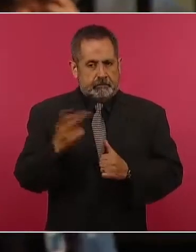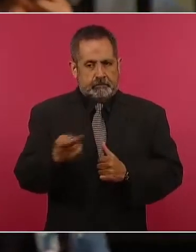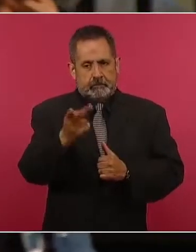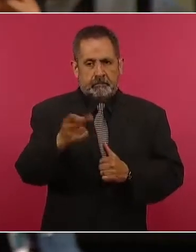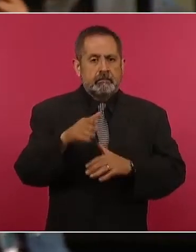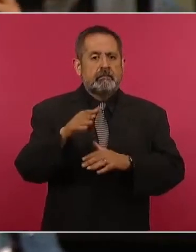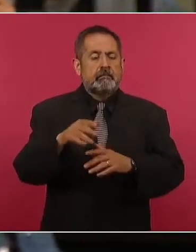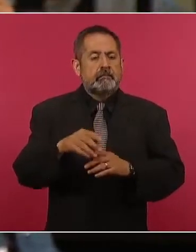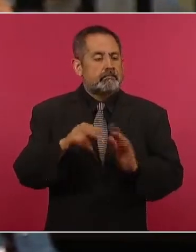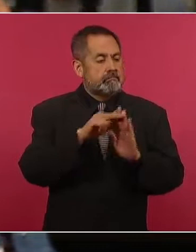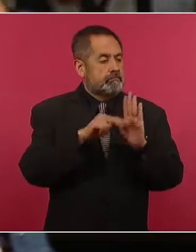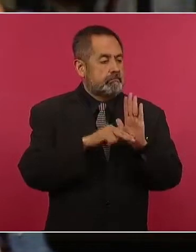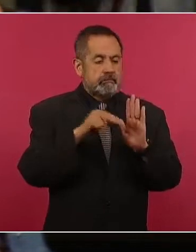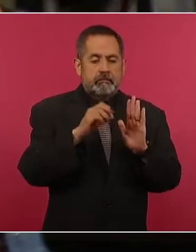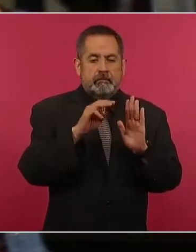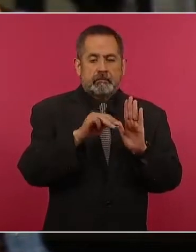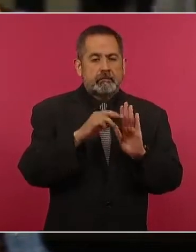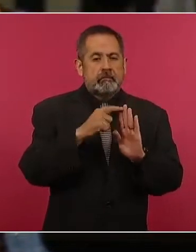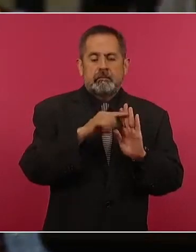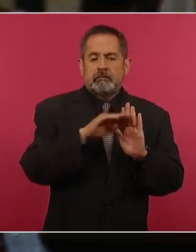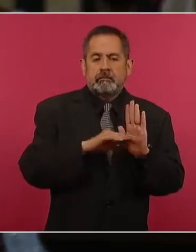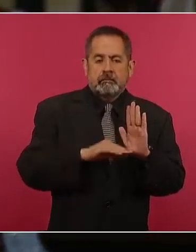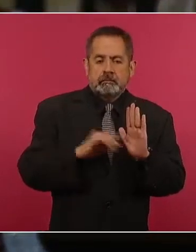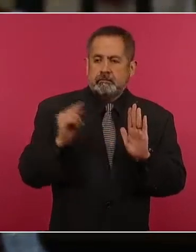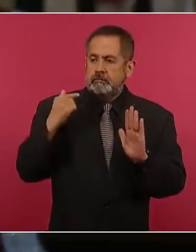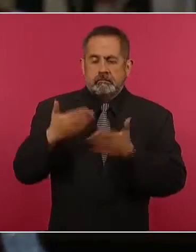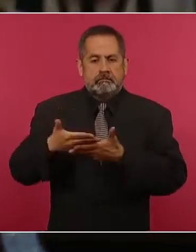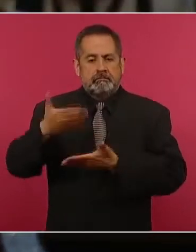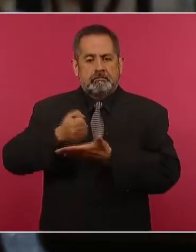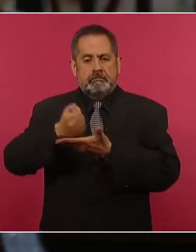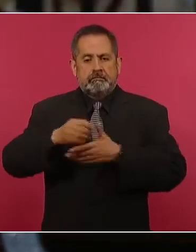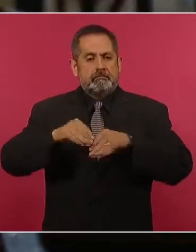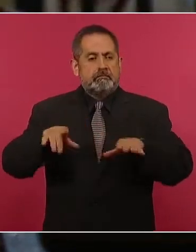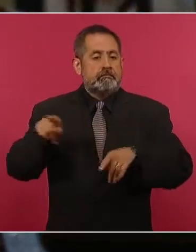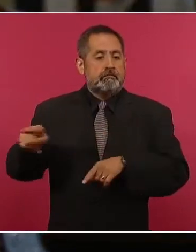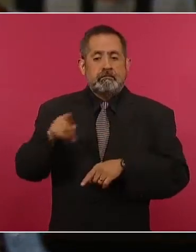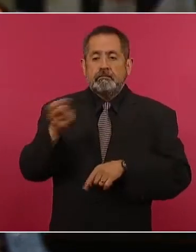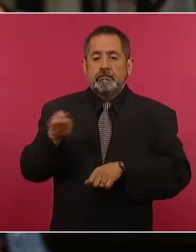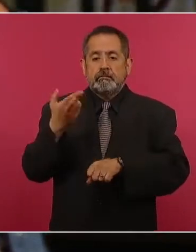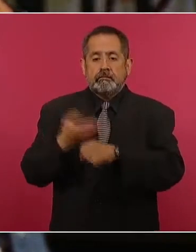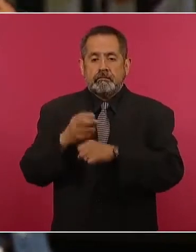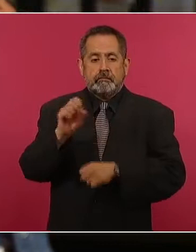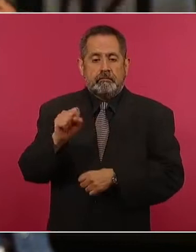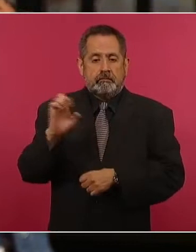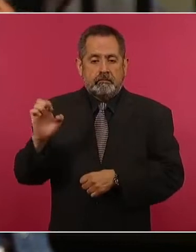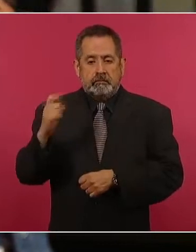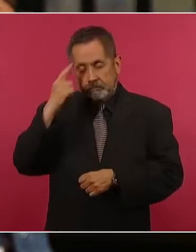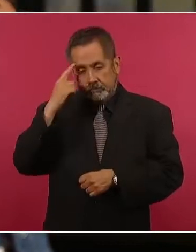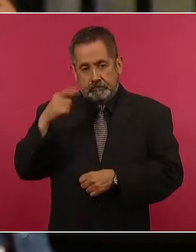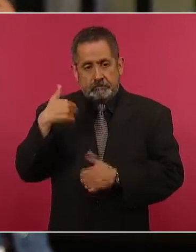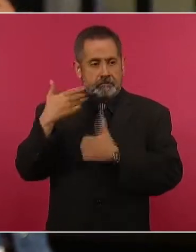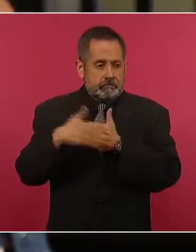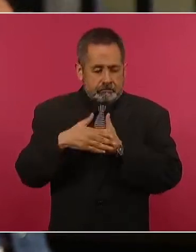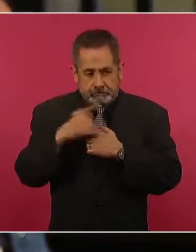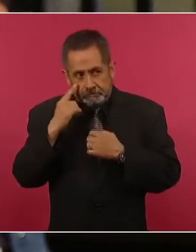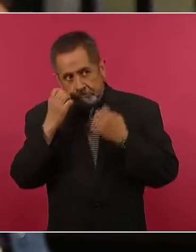la NOM que acaba de decretar la Secretaría de Economía para una inspección